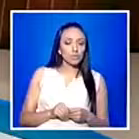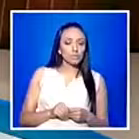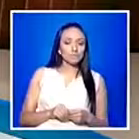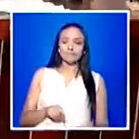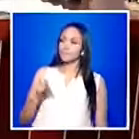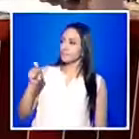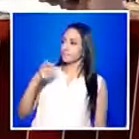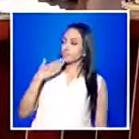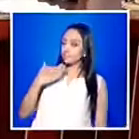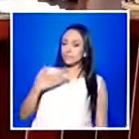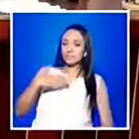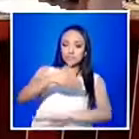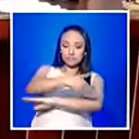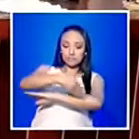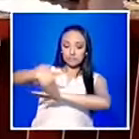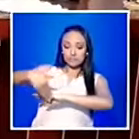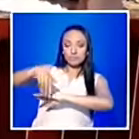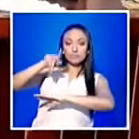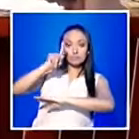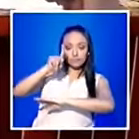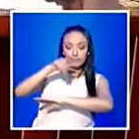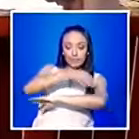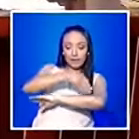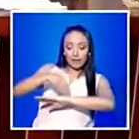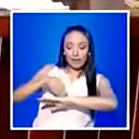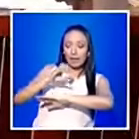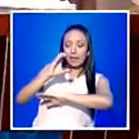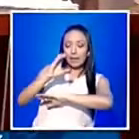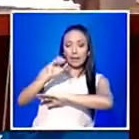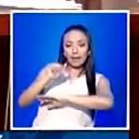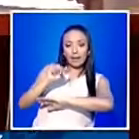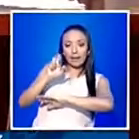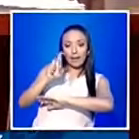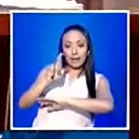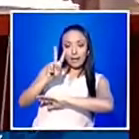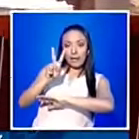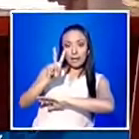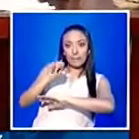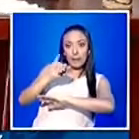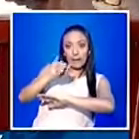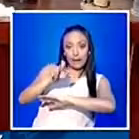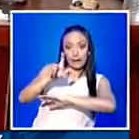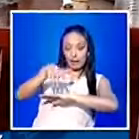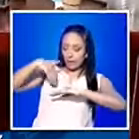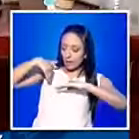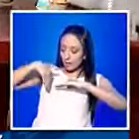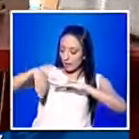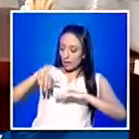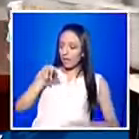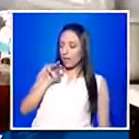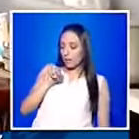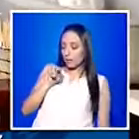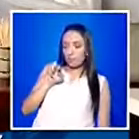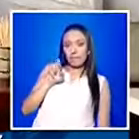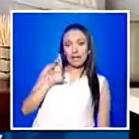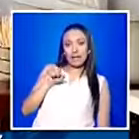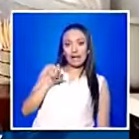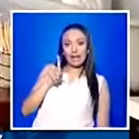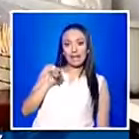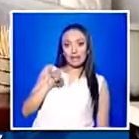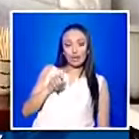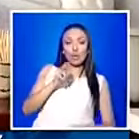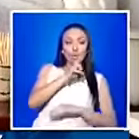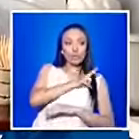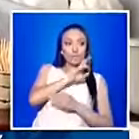Gracias, Andreita. Estamos aquí ubicados en Agaspar de Carvajal y Mercadillo, a unos 50 pasos de la Universidad